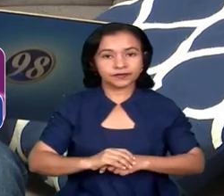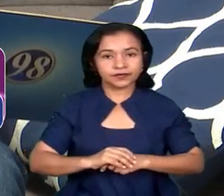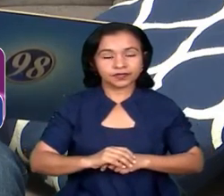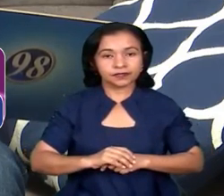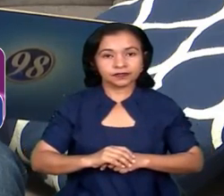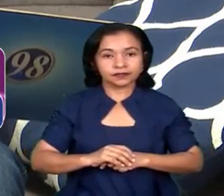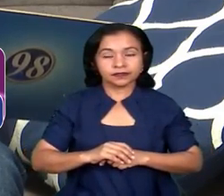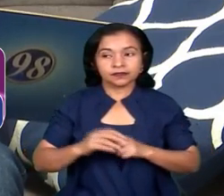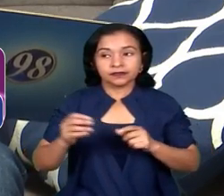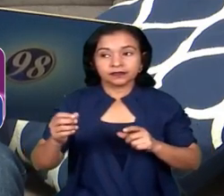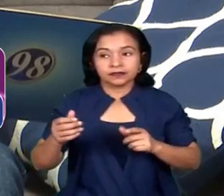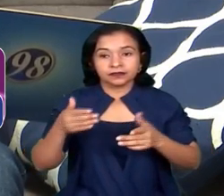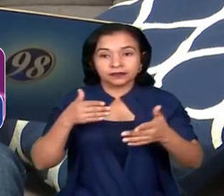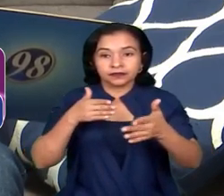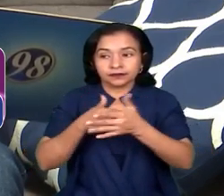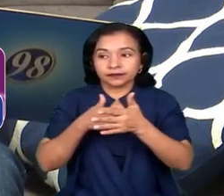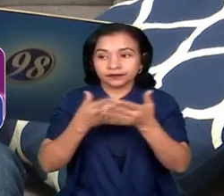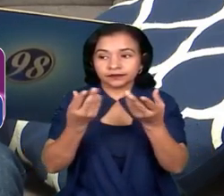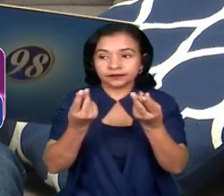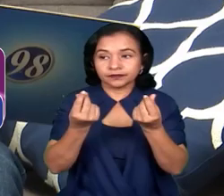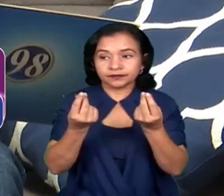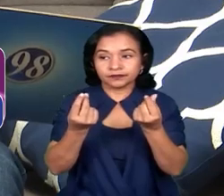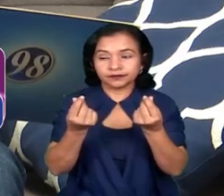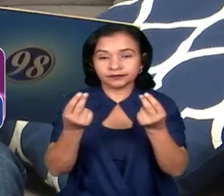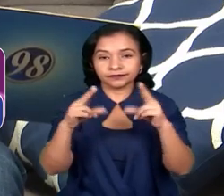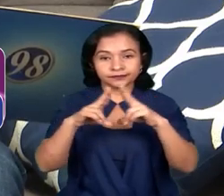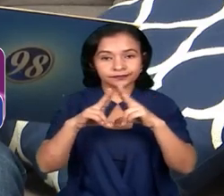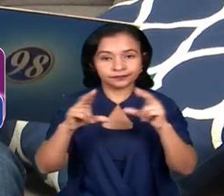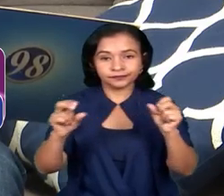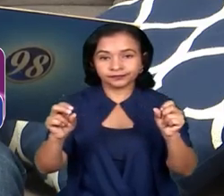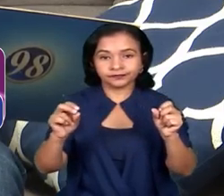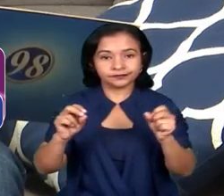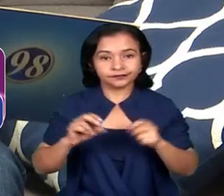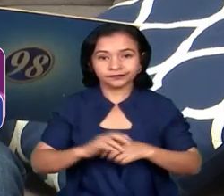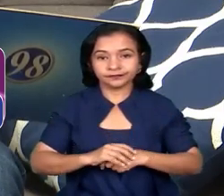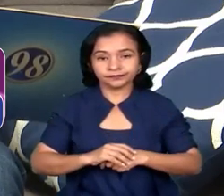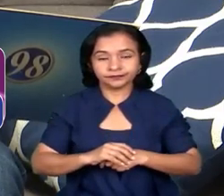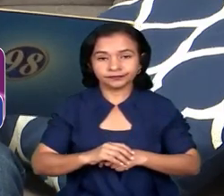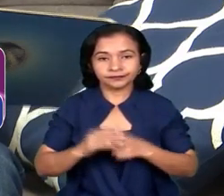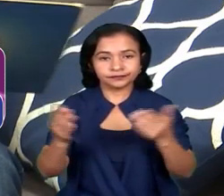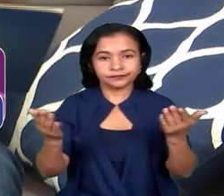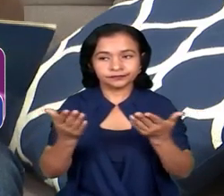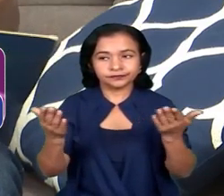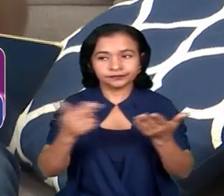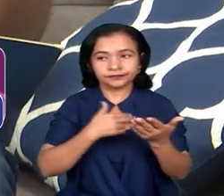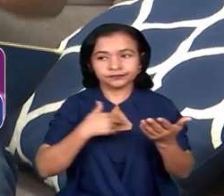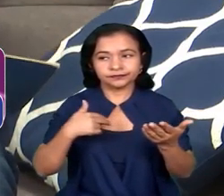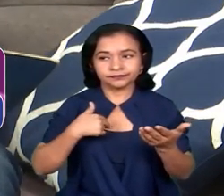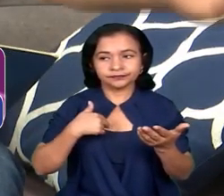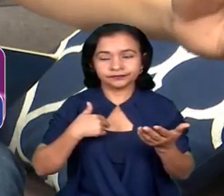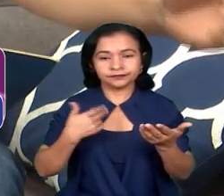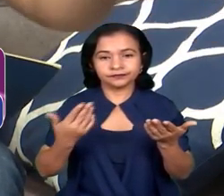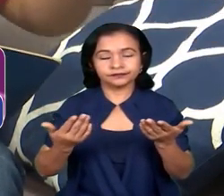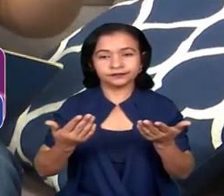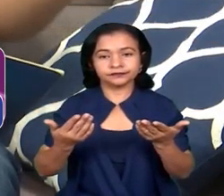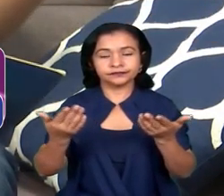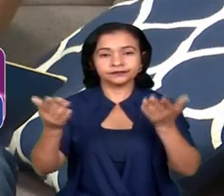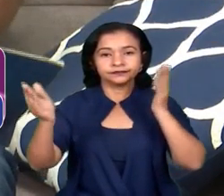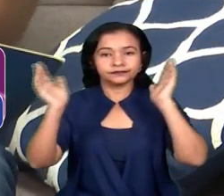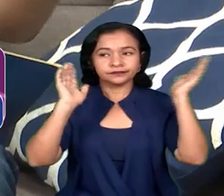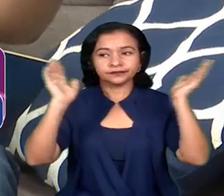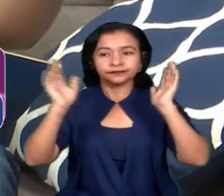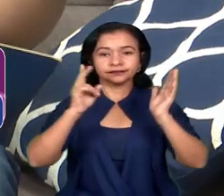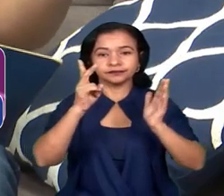intentona golpista frenó la economía nicaragüense y esa es una realidad. Y ¿cómo batalla y cuáles son las proyecciones que los comerciantes tienen